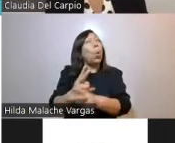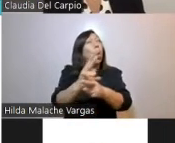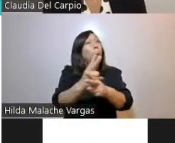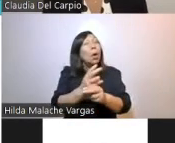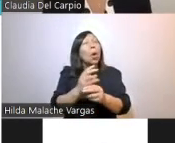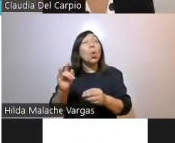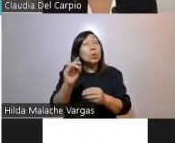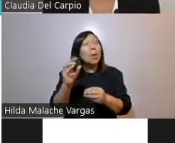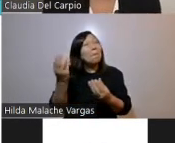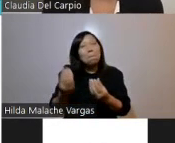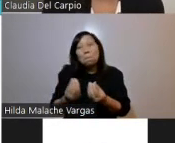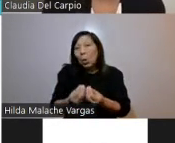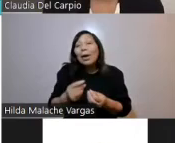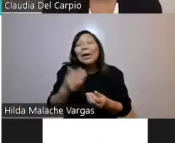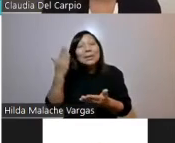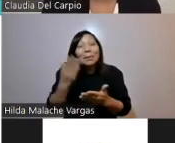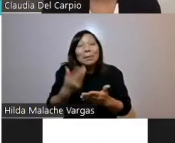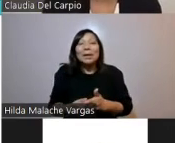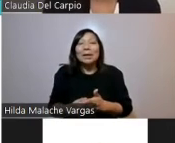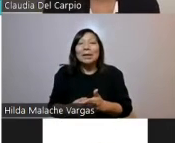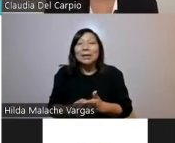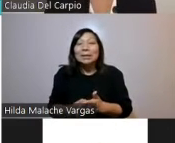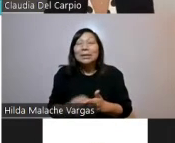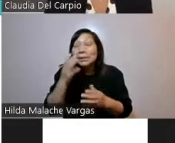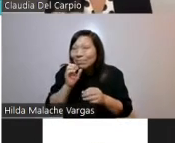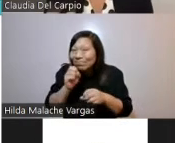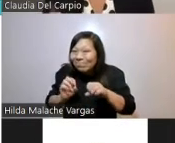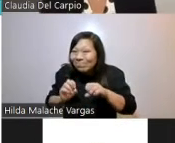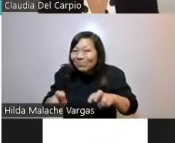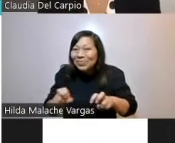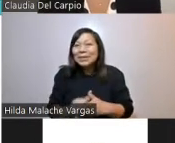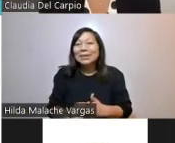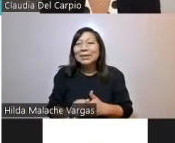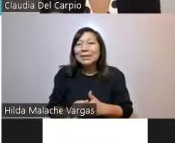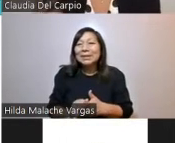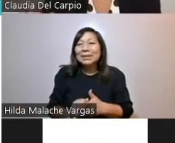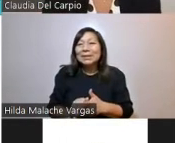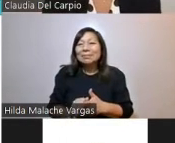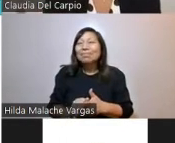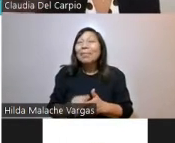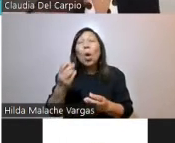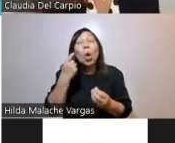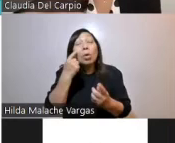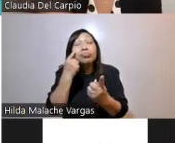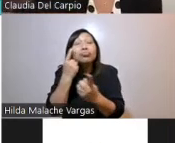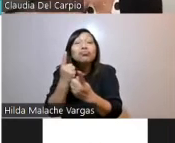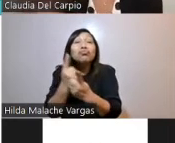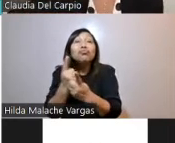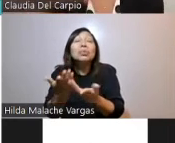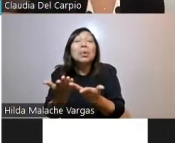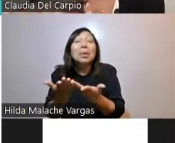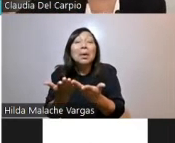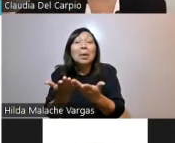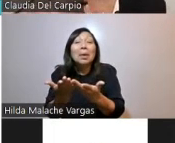poco, pero tienen que saber que aumenta el riesgo de infección de transmisión sexual. Además, el espermicida, bueno, hay que saber cómo usarlo, no es como un baigón